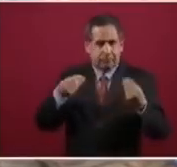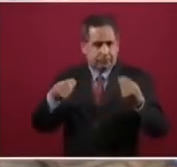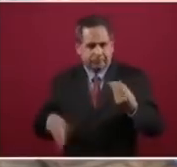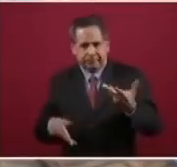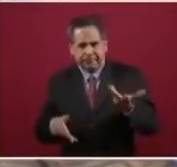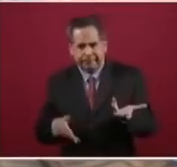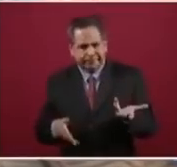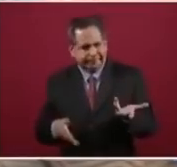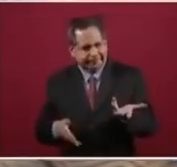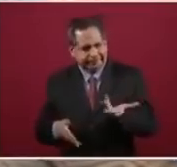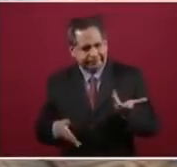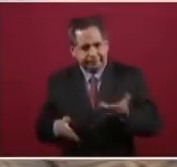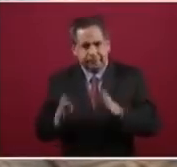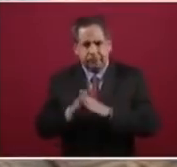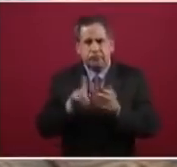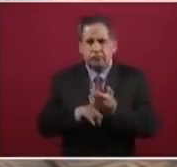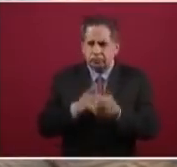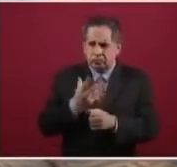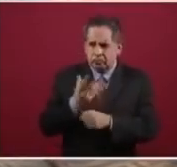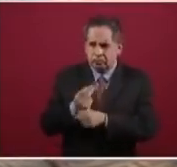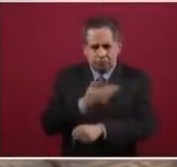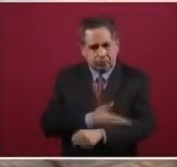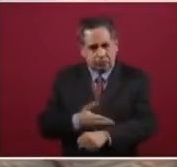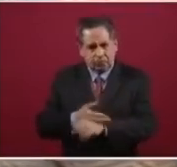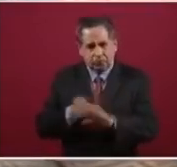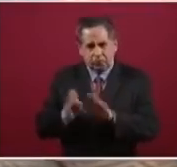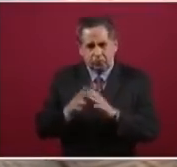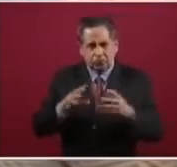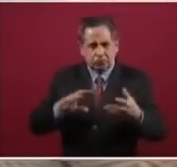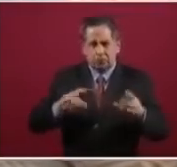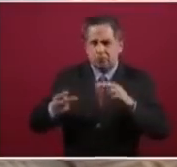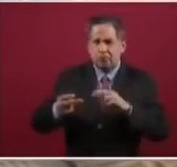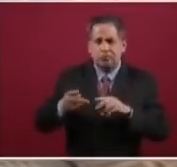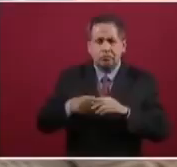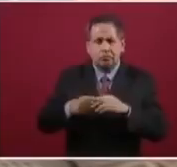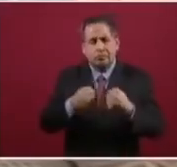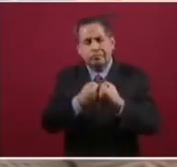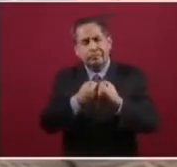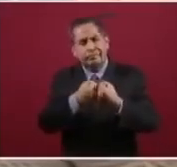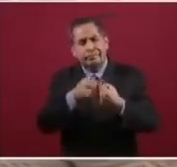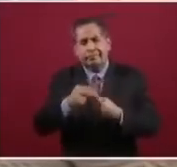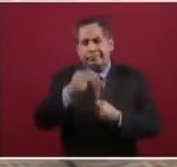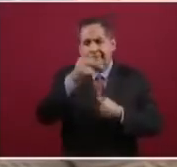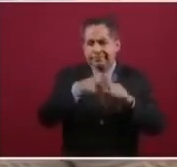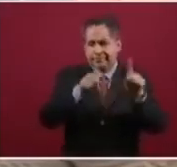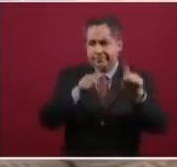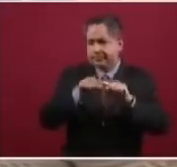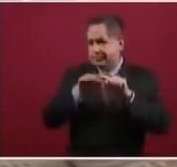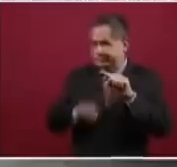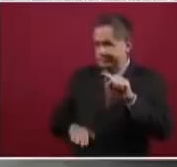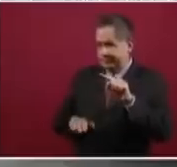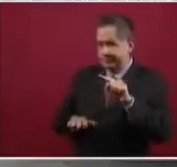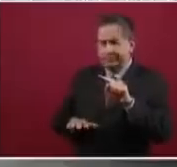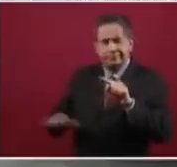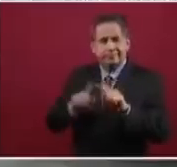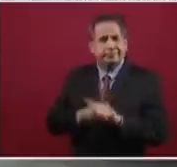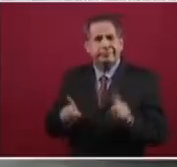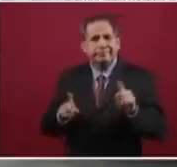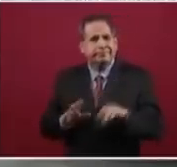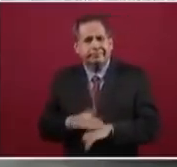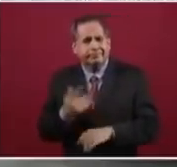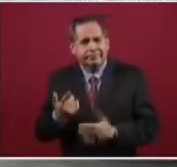si hay alguna intención de armonizar esta distorsión entre la economía de la frontera norte y el resto del país